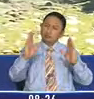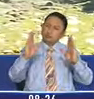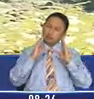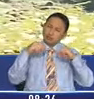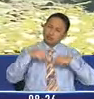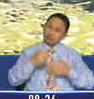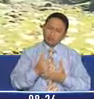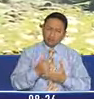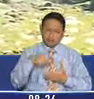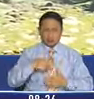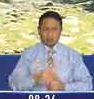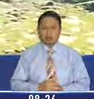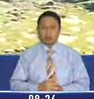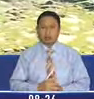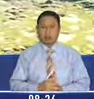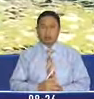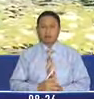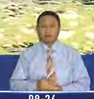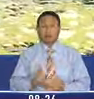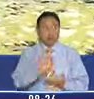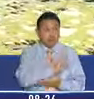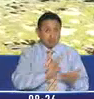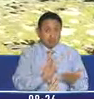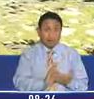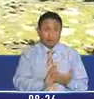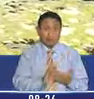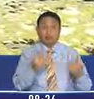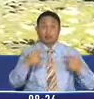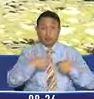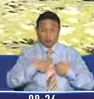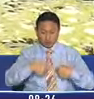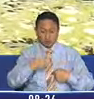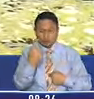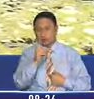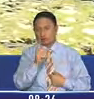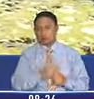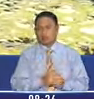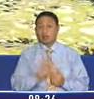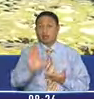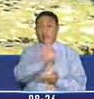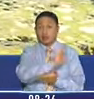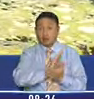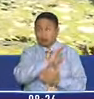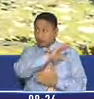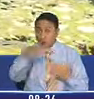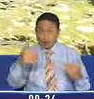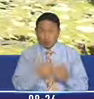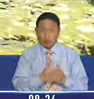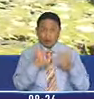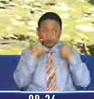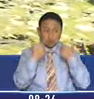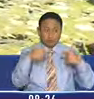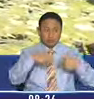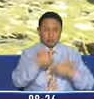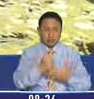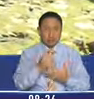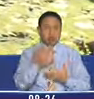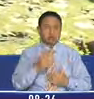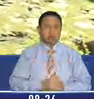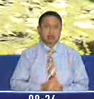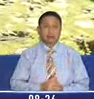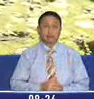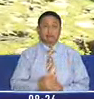verdad en esta vía, en el barrio mismo, porque no vamos a hacer solamente por una calle, sino que tomen en el barrio porque nunca tenemos SIM. Aquí,